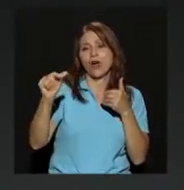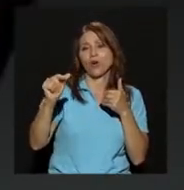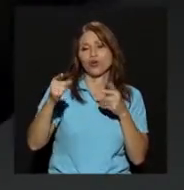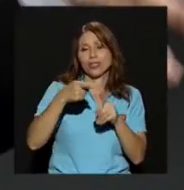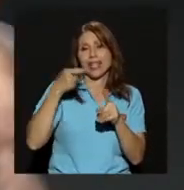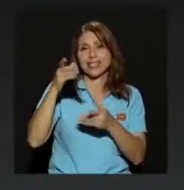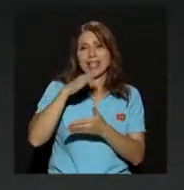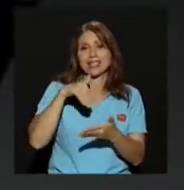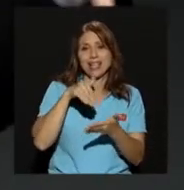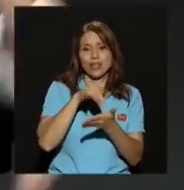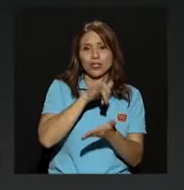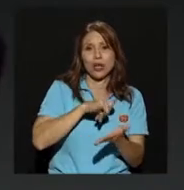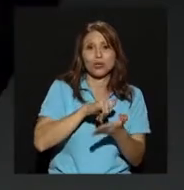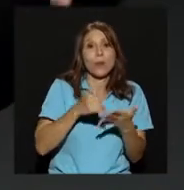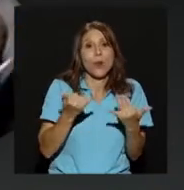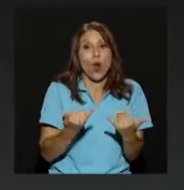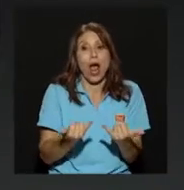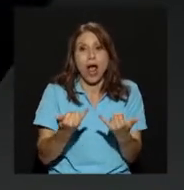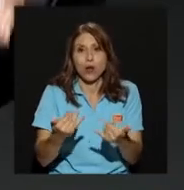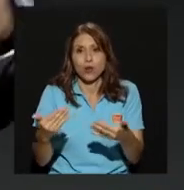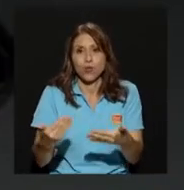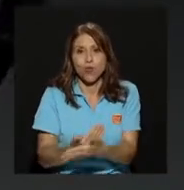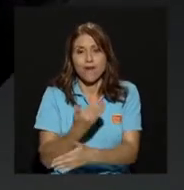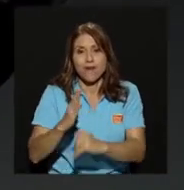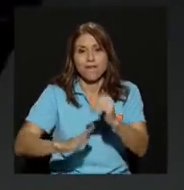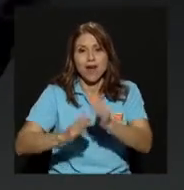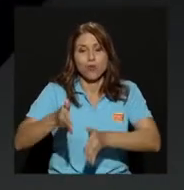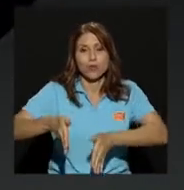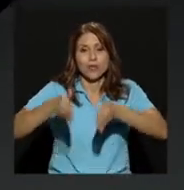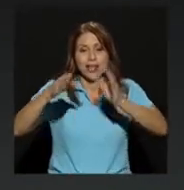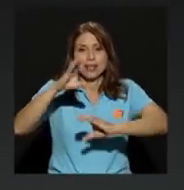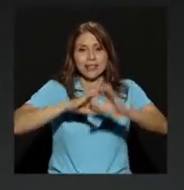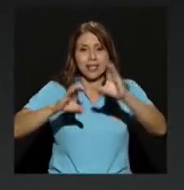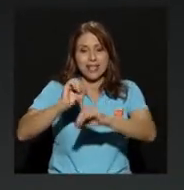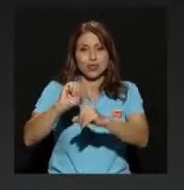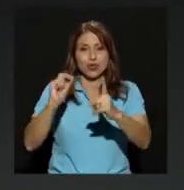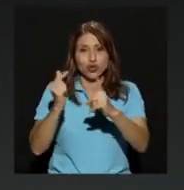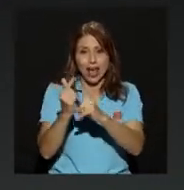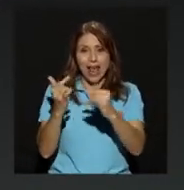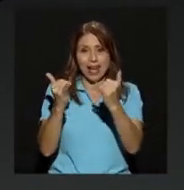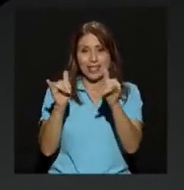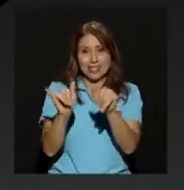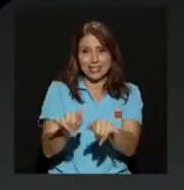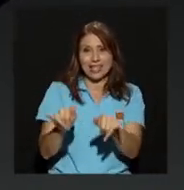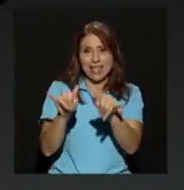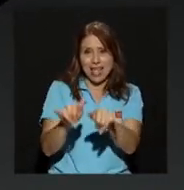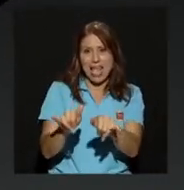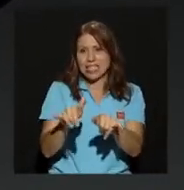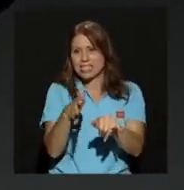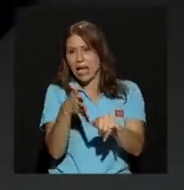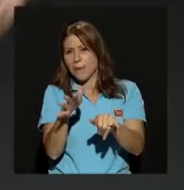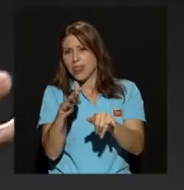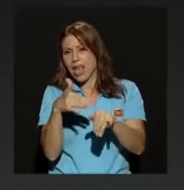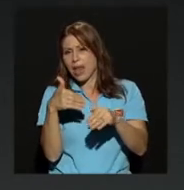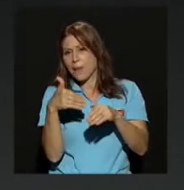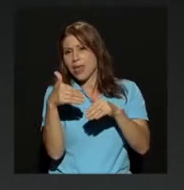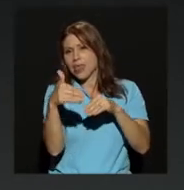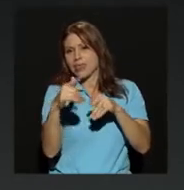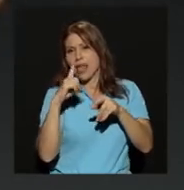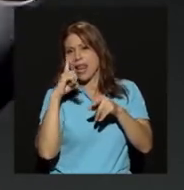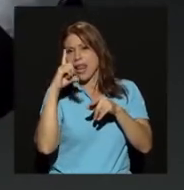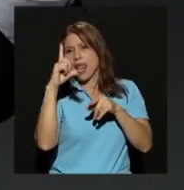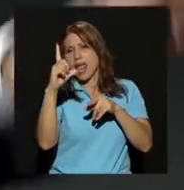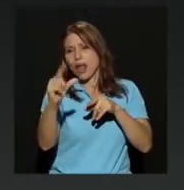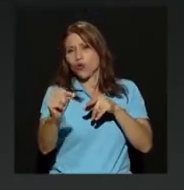donde está la nueva facultad de ciencias sociales, está medianamente lejos de